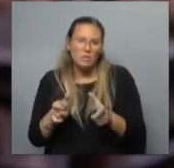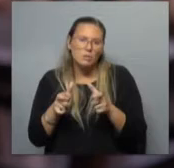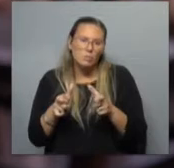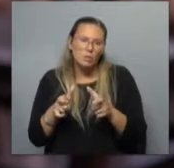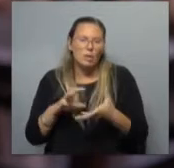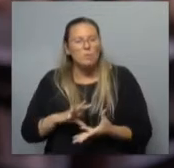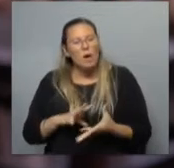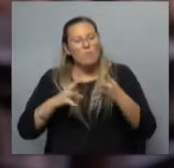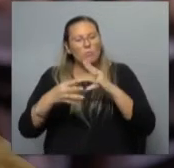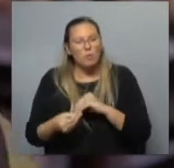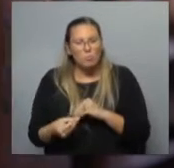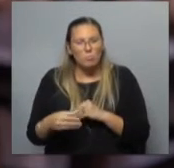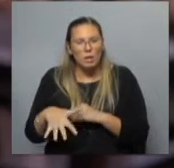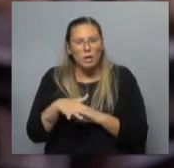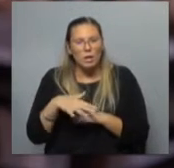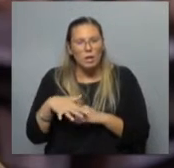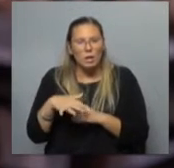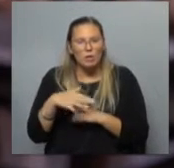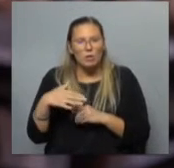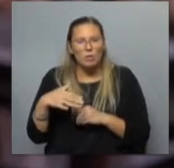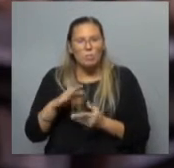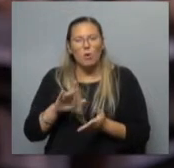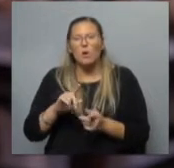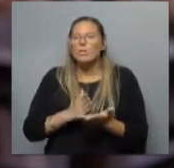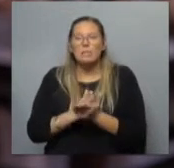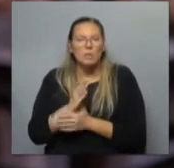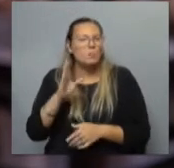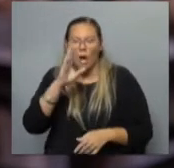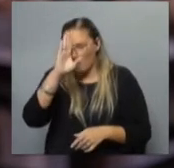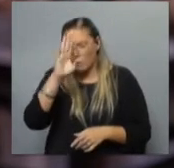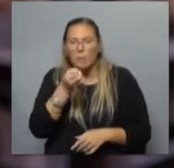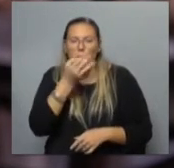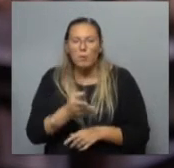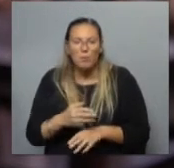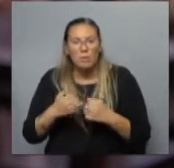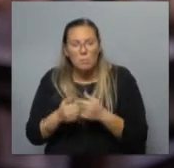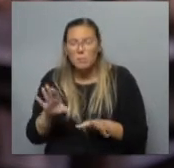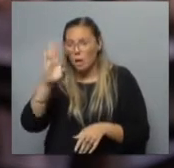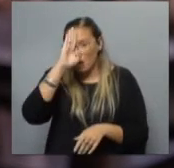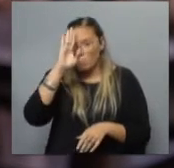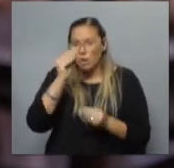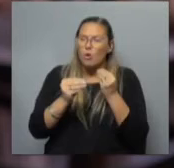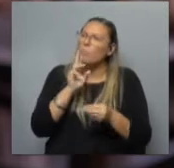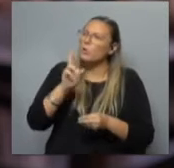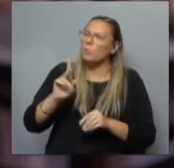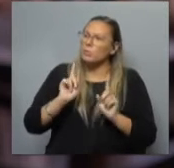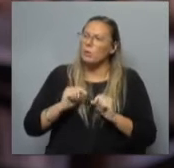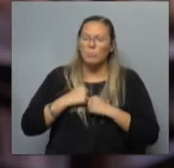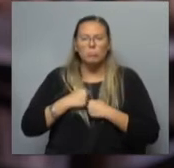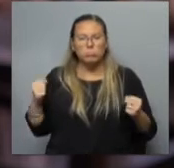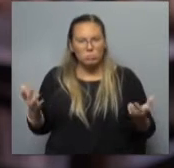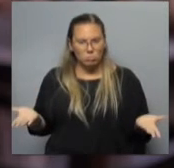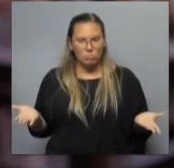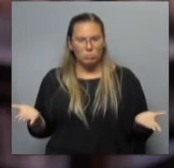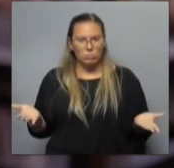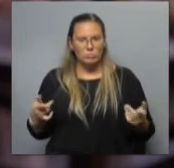un formato que pasábamos como a pasar la página todo el tiempo, ¿no? Y empezar a aprender cómo contestar y cómo pararnos también, porque eso